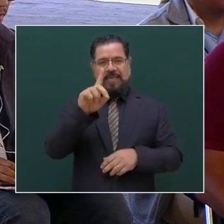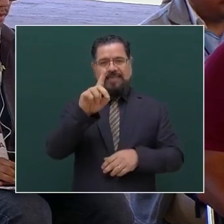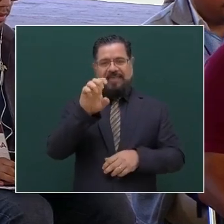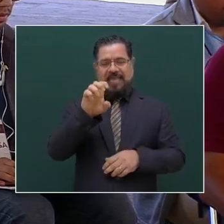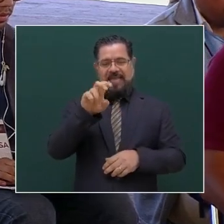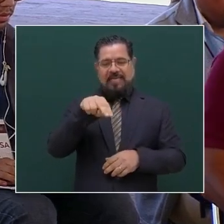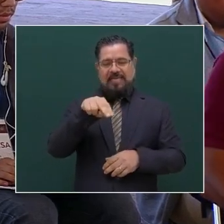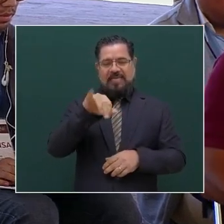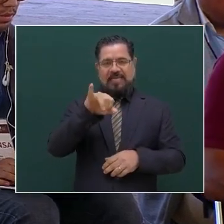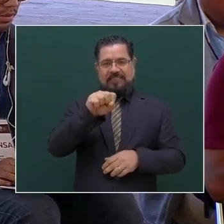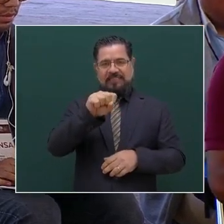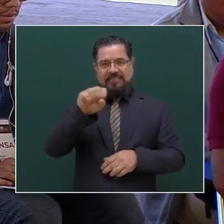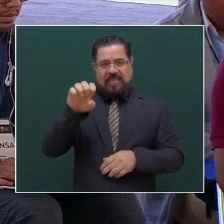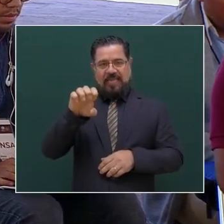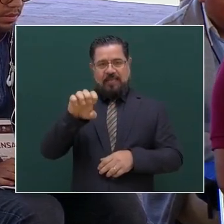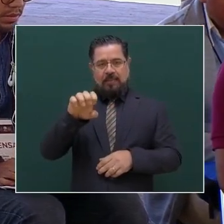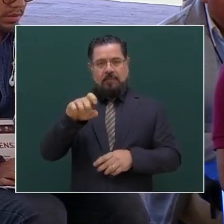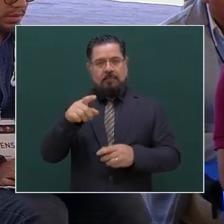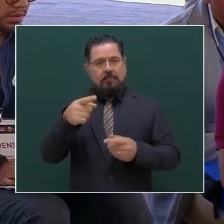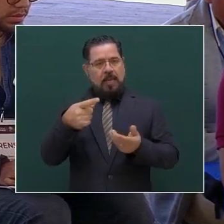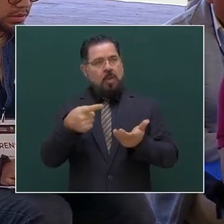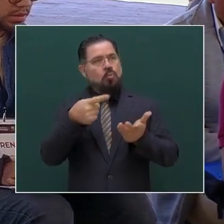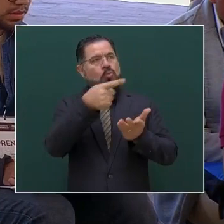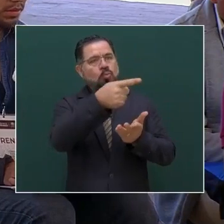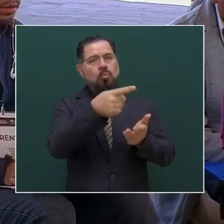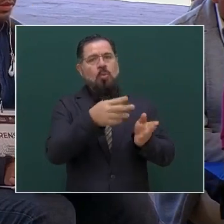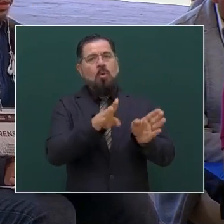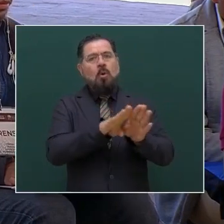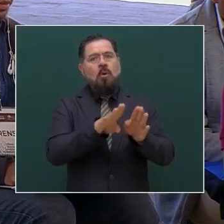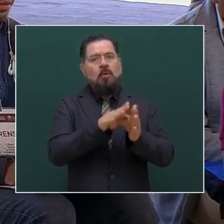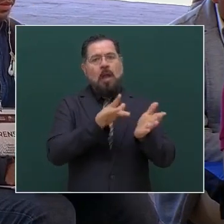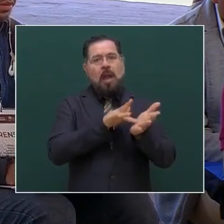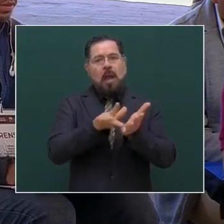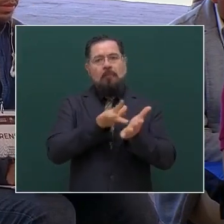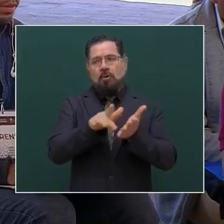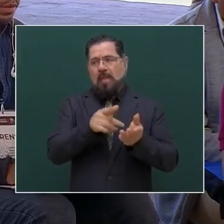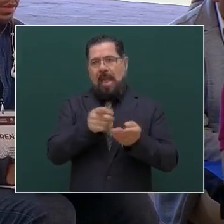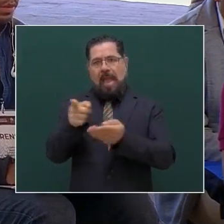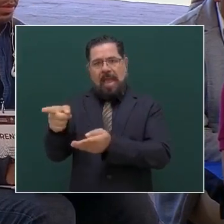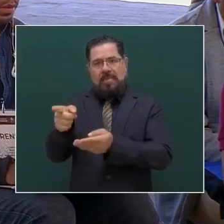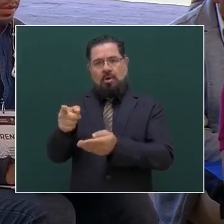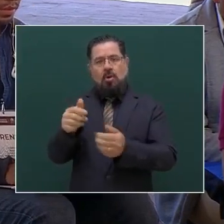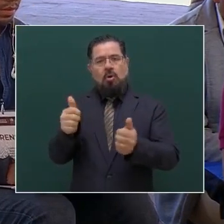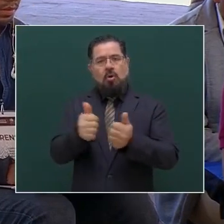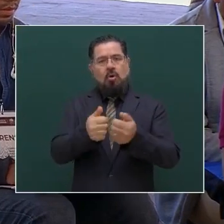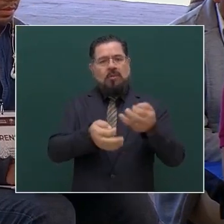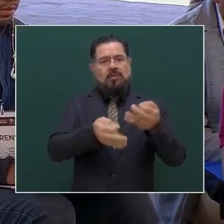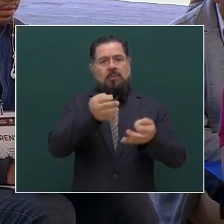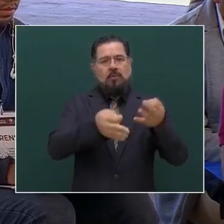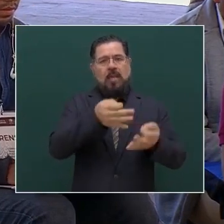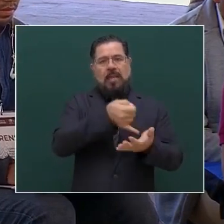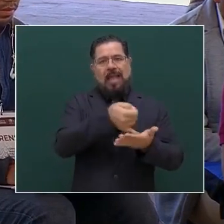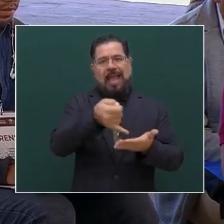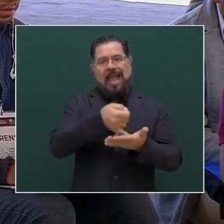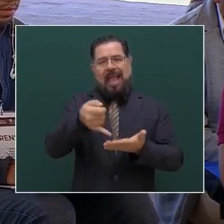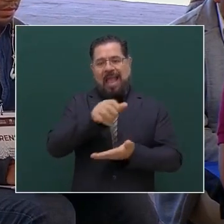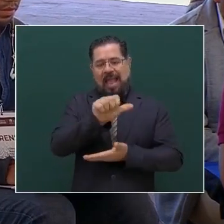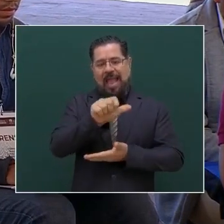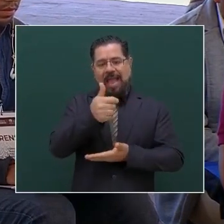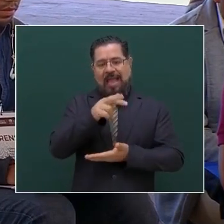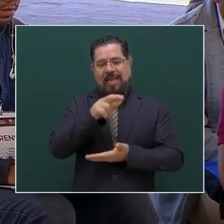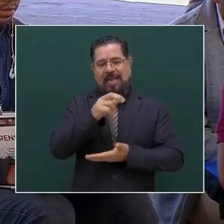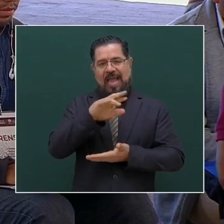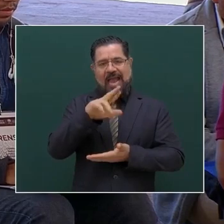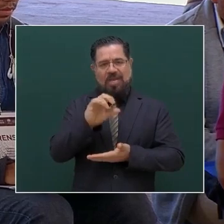con los tribunales agrarios, que justo usted mencionaba ahorita que no sabe cómo se metieron ciertos